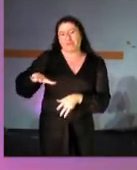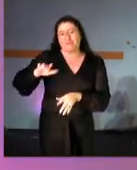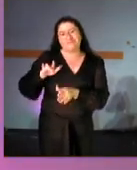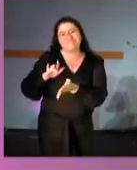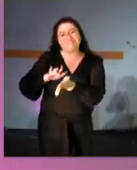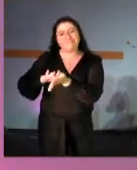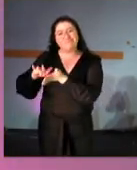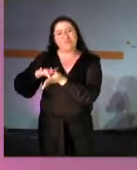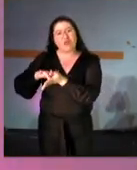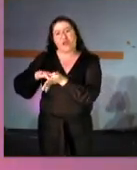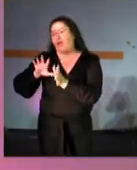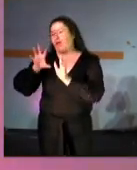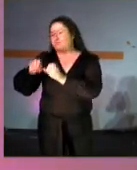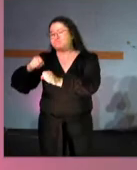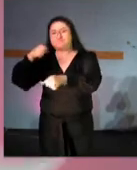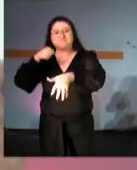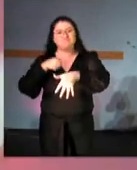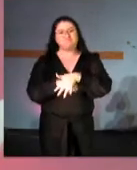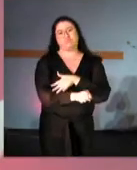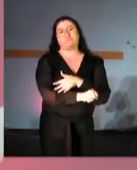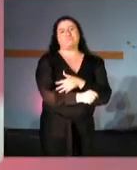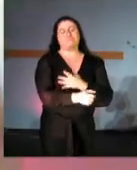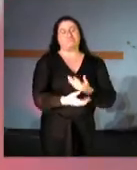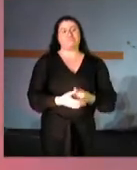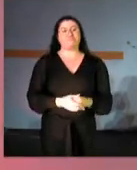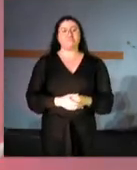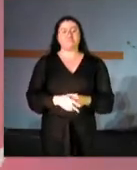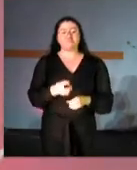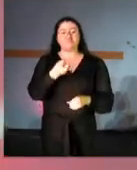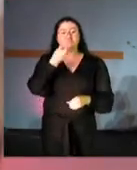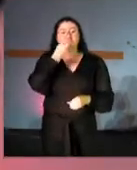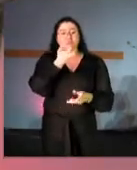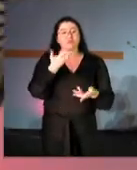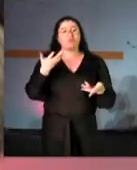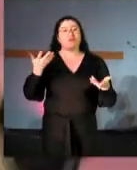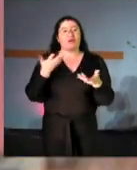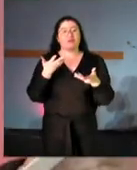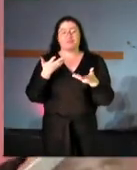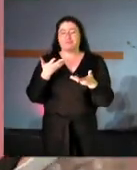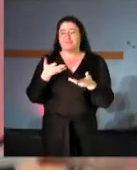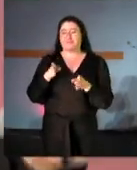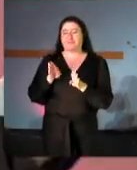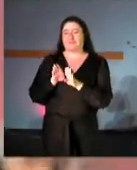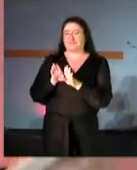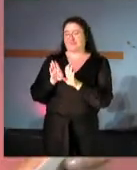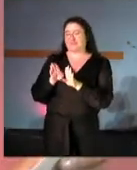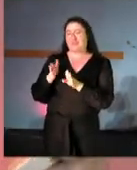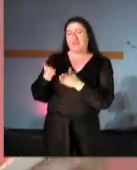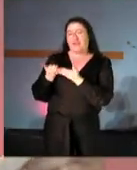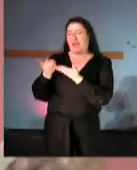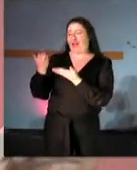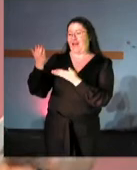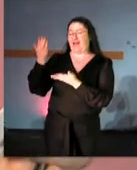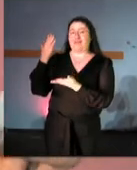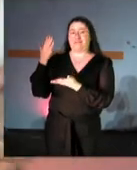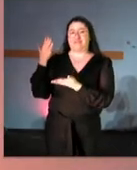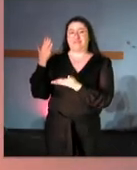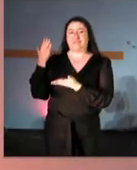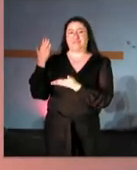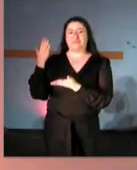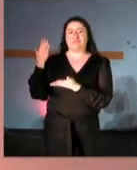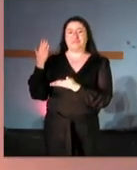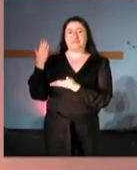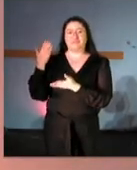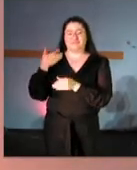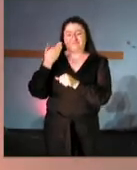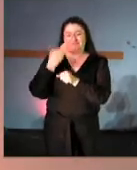dictadura. Hay un vínculo histórico entre la lucha de los años que